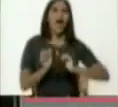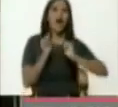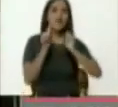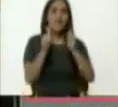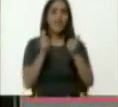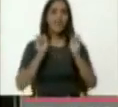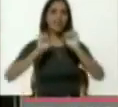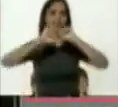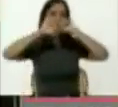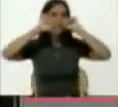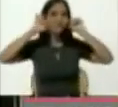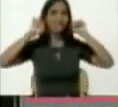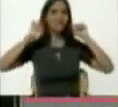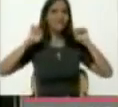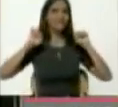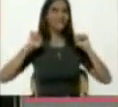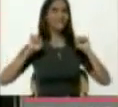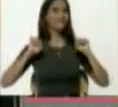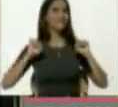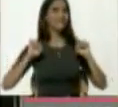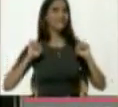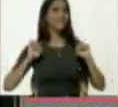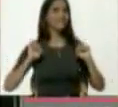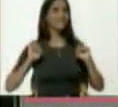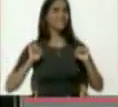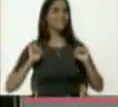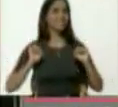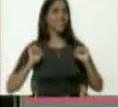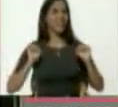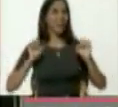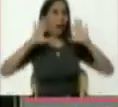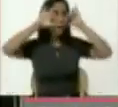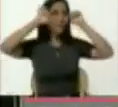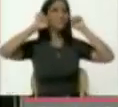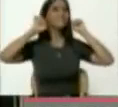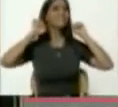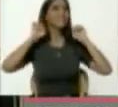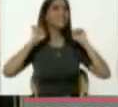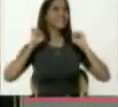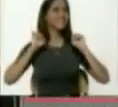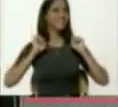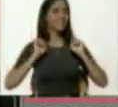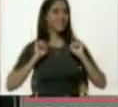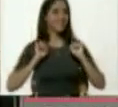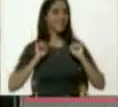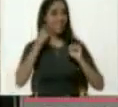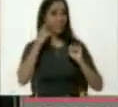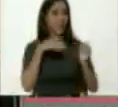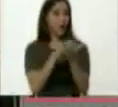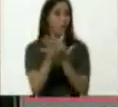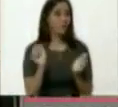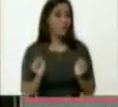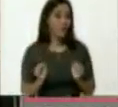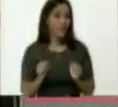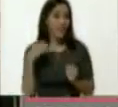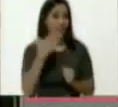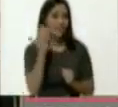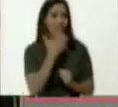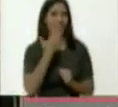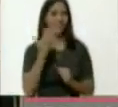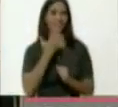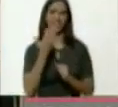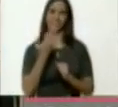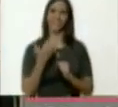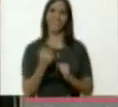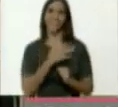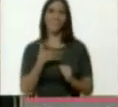asomando. ¿Cómo? Apenas asomamos la, asomamos la cabecita. Ah, bueno. Y miren lo que ha pasado. No quiero ver